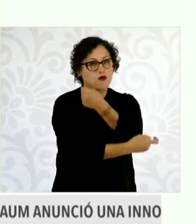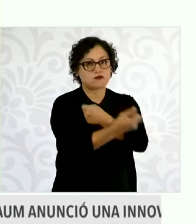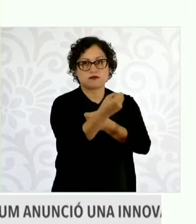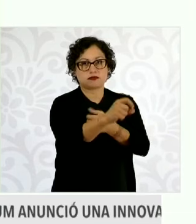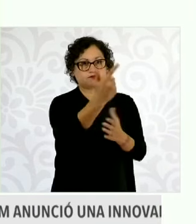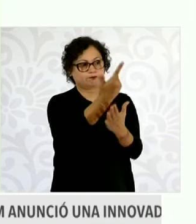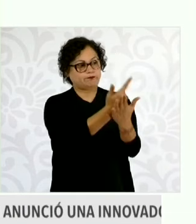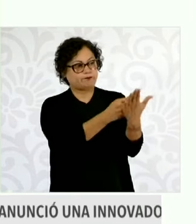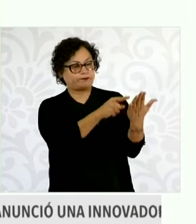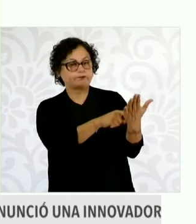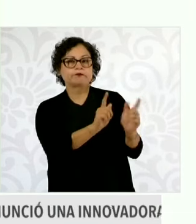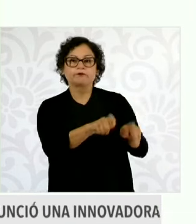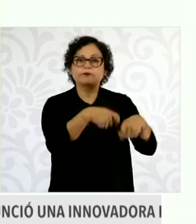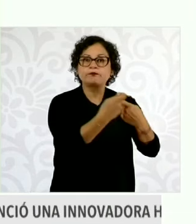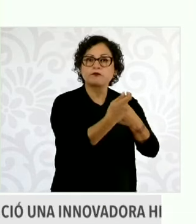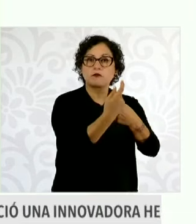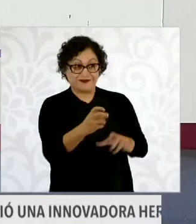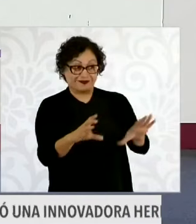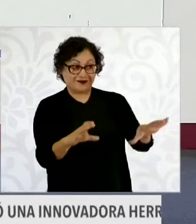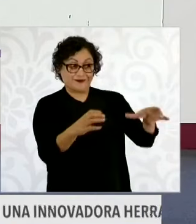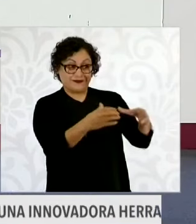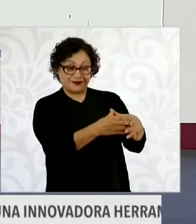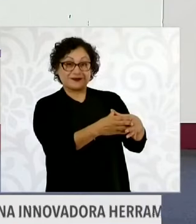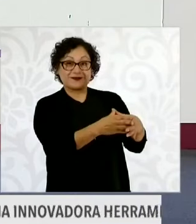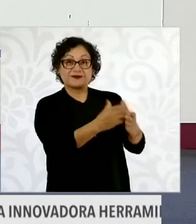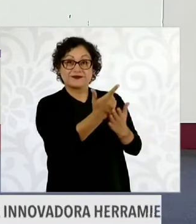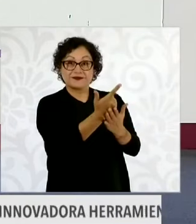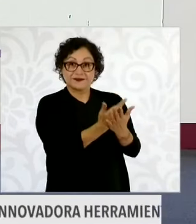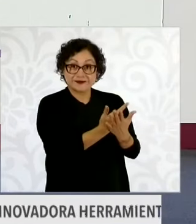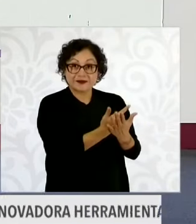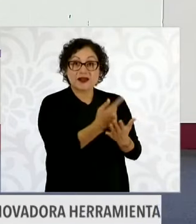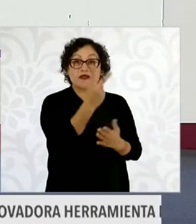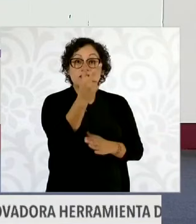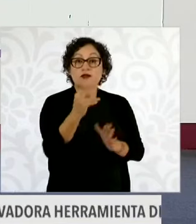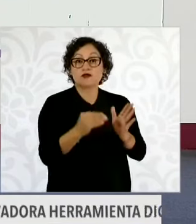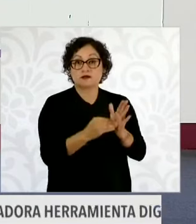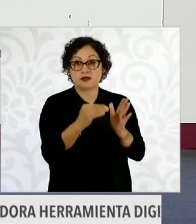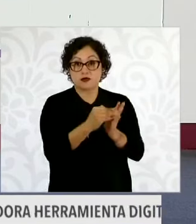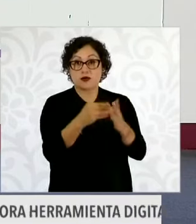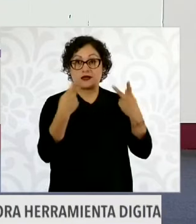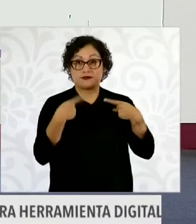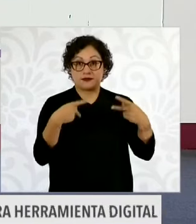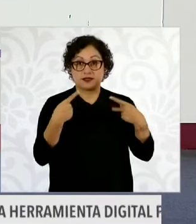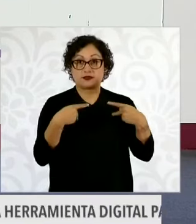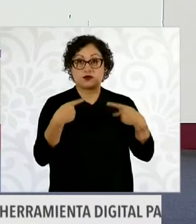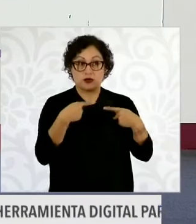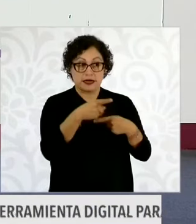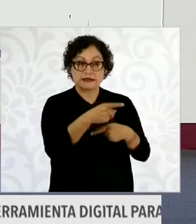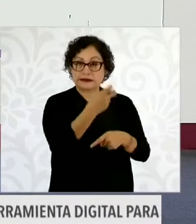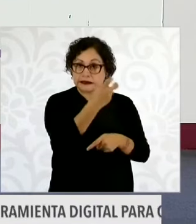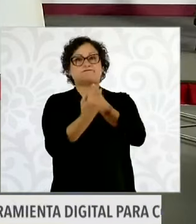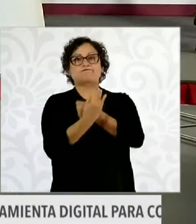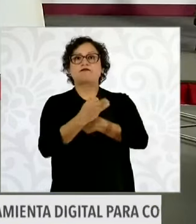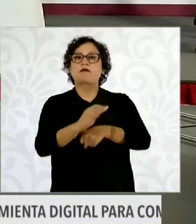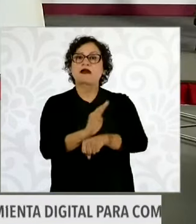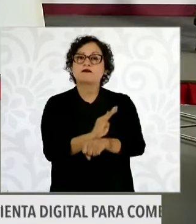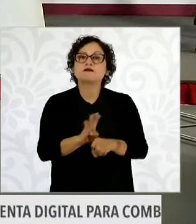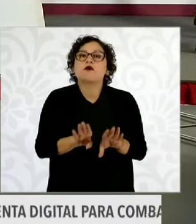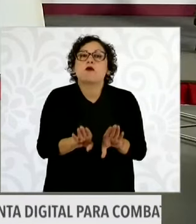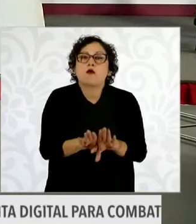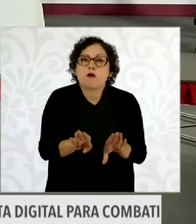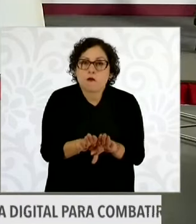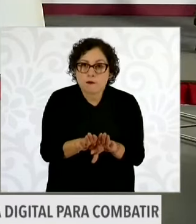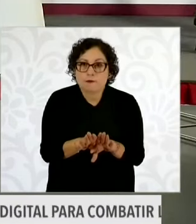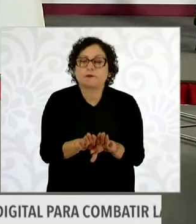automática beneficios adicionales, como la disminución de la tasa y la mensualidad y, o en algunos casos, descuentos al saldo. El